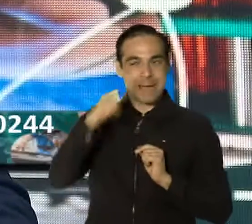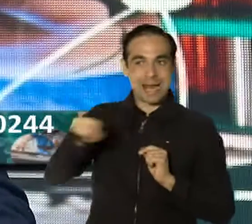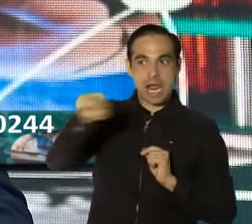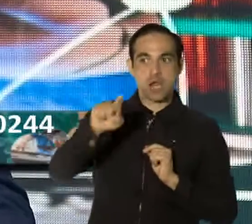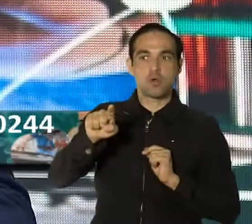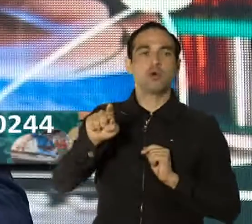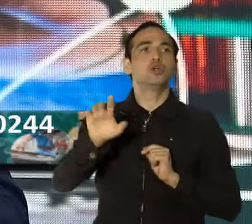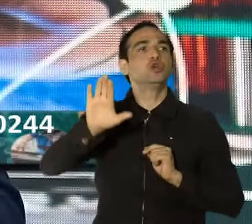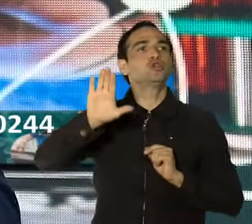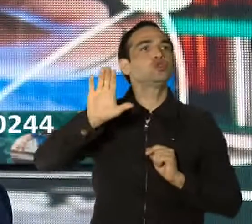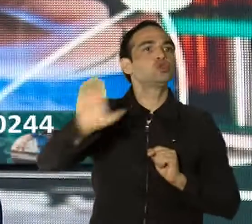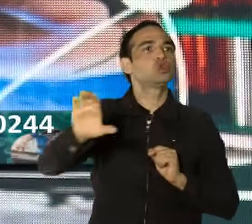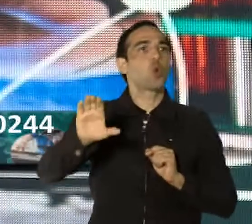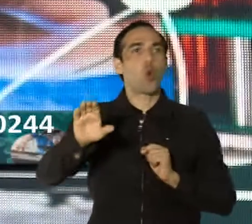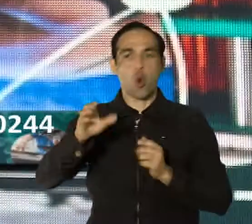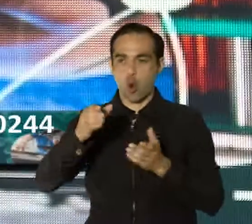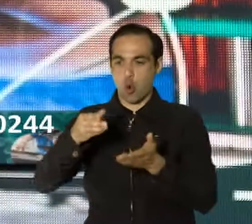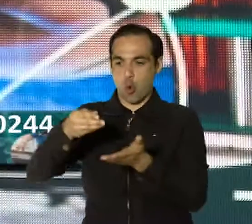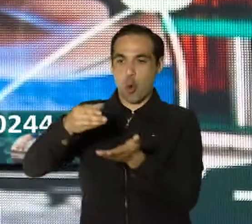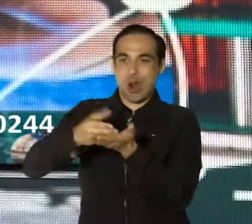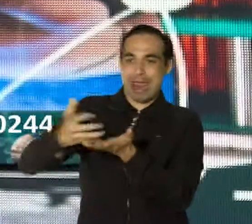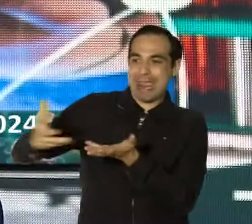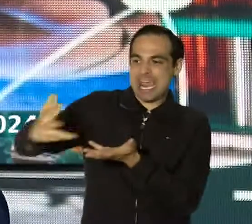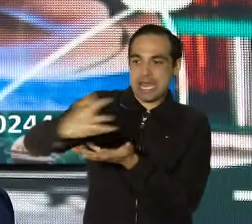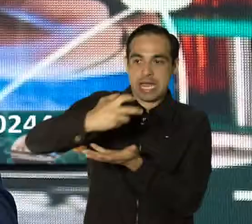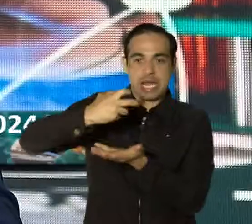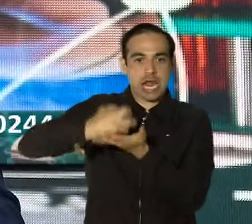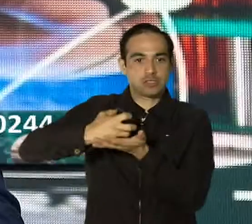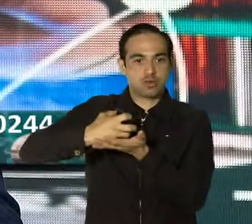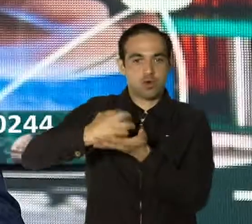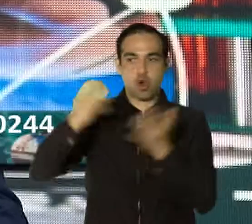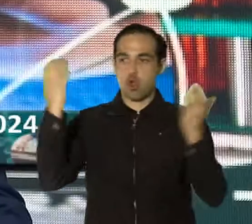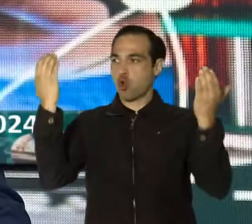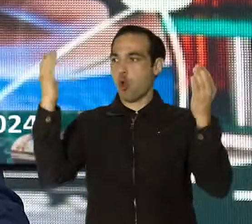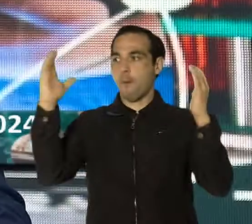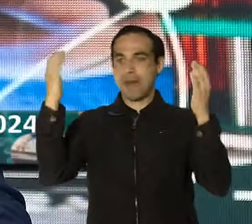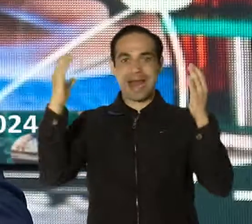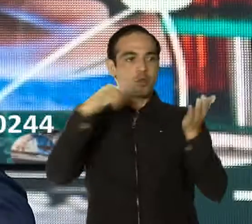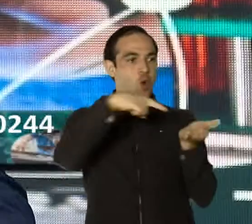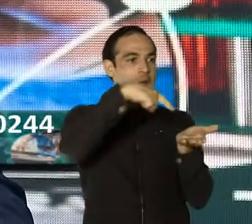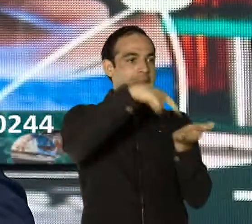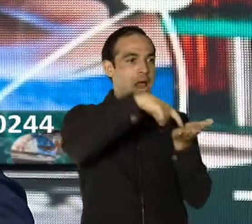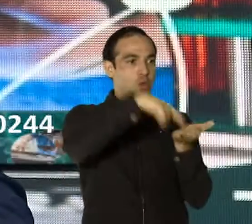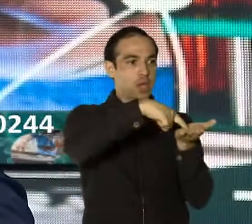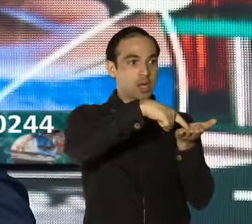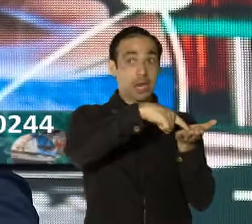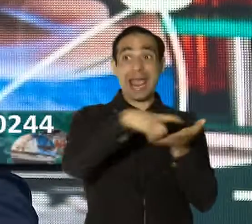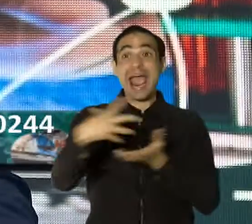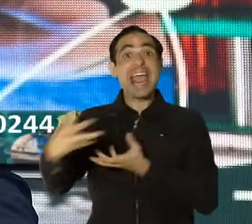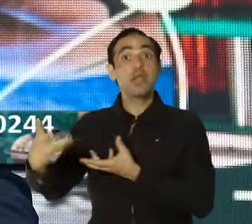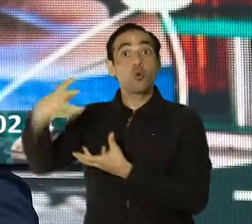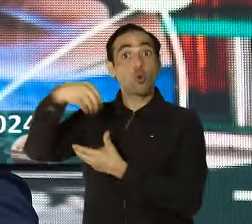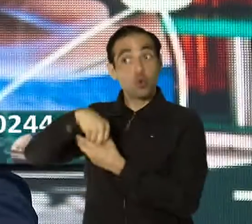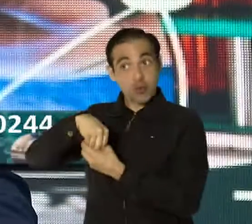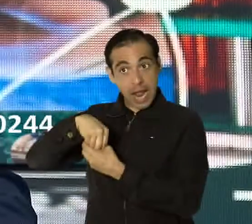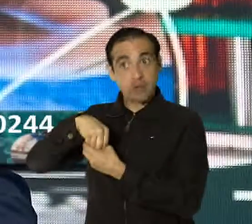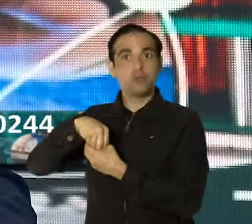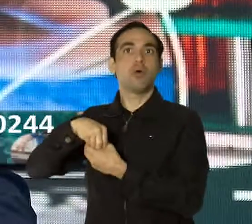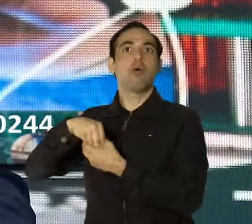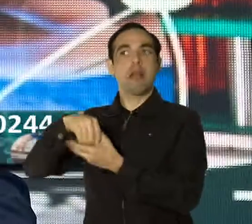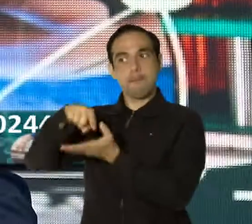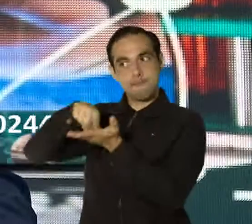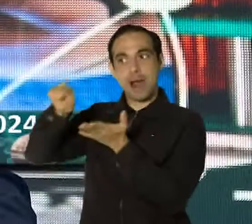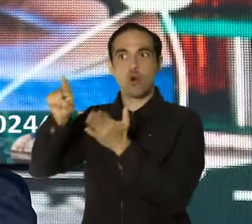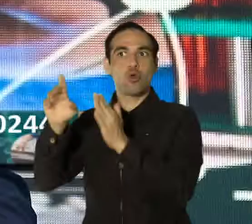ingresos versus deudas, incluyendo el pago de la propiedad y sin ella, bajaron